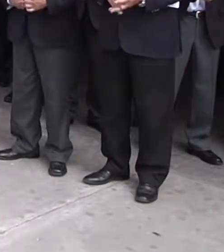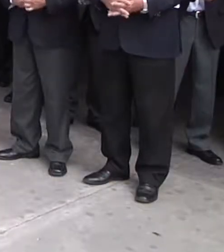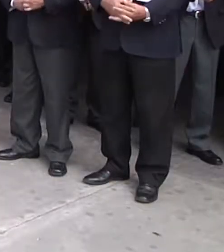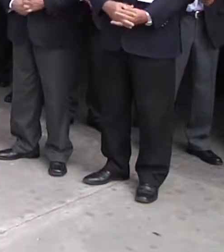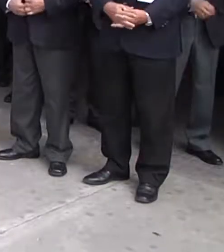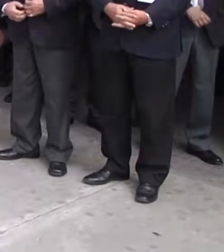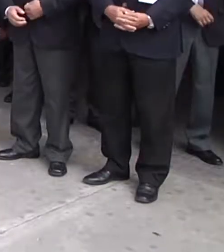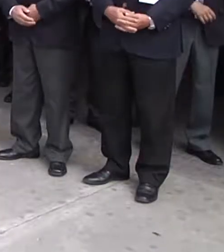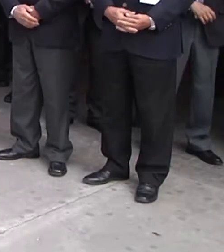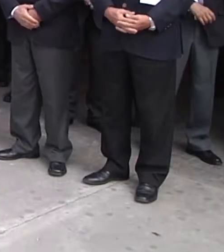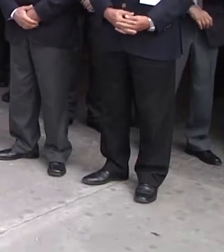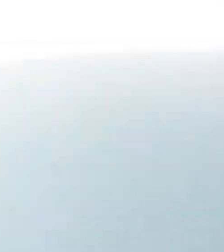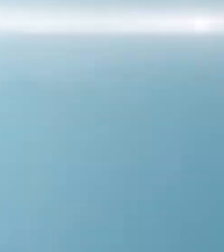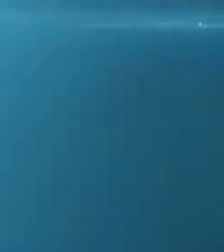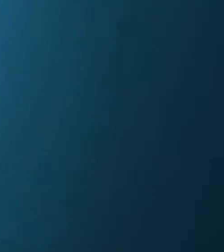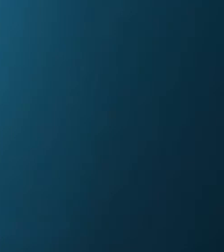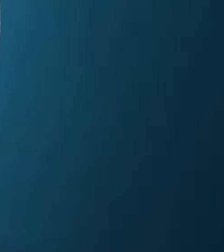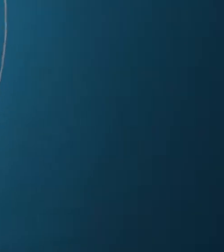¡Gracias!